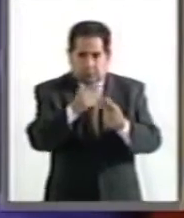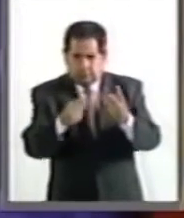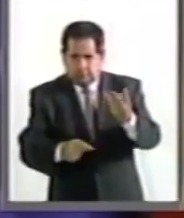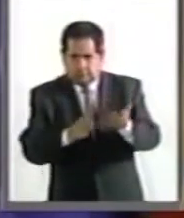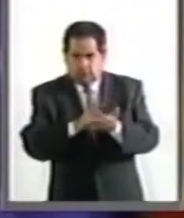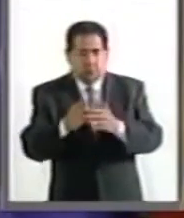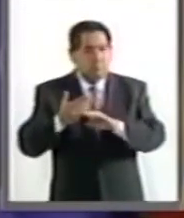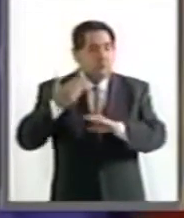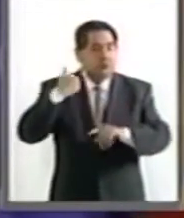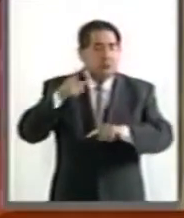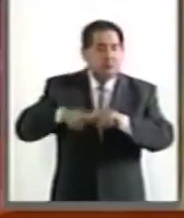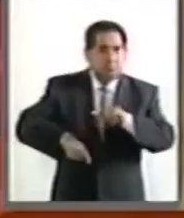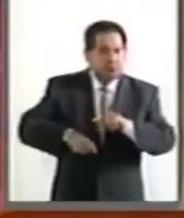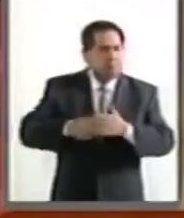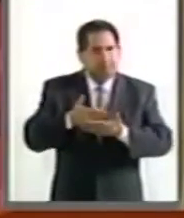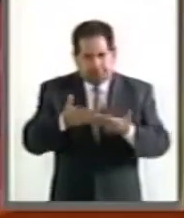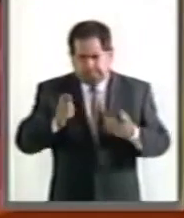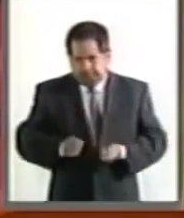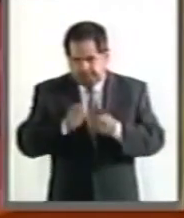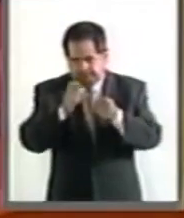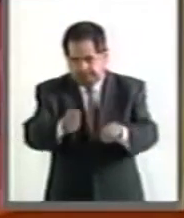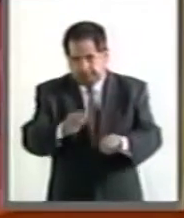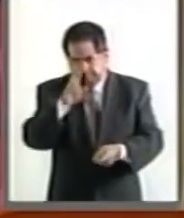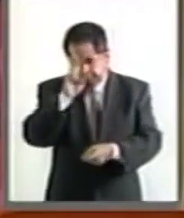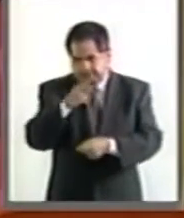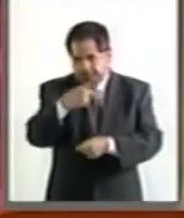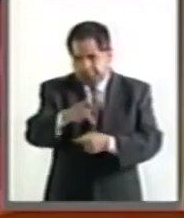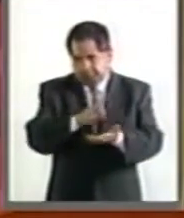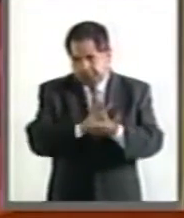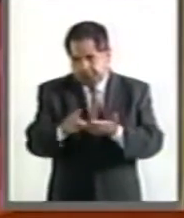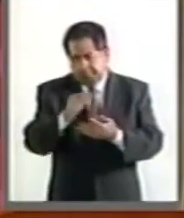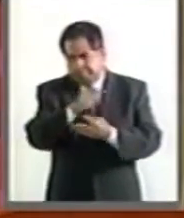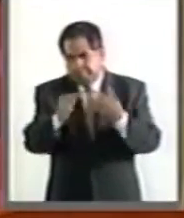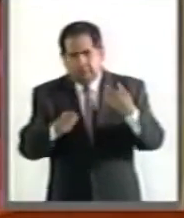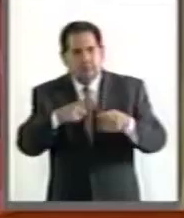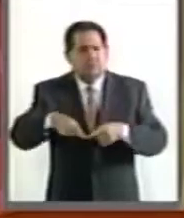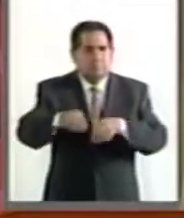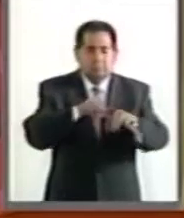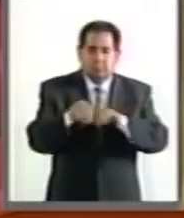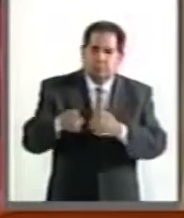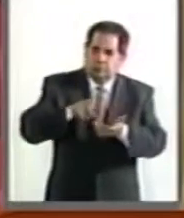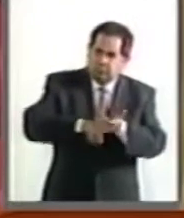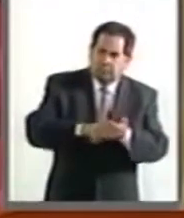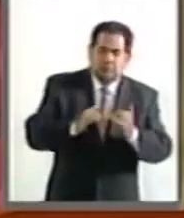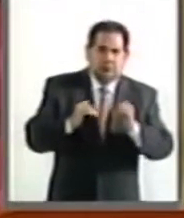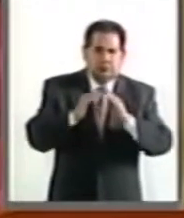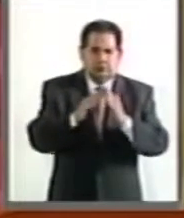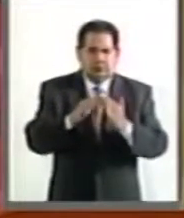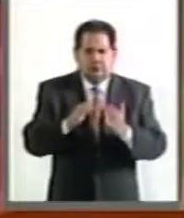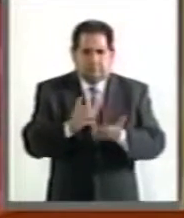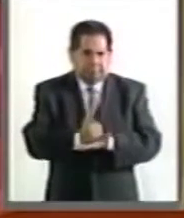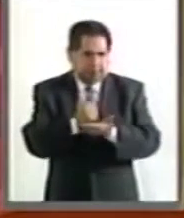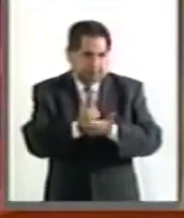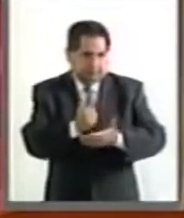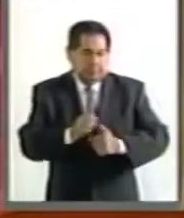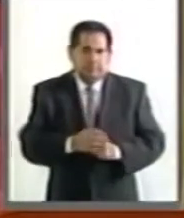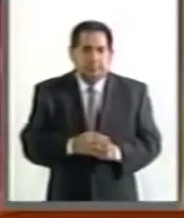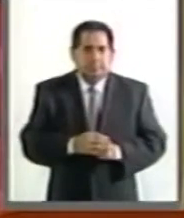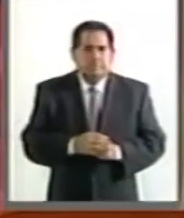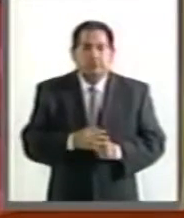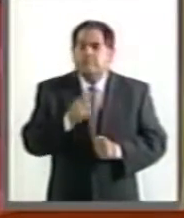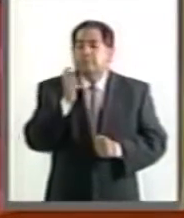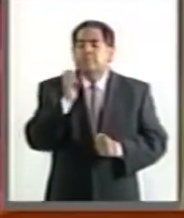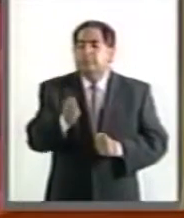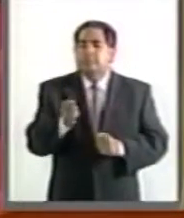han sido negados, se les están negando a quienes realizan ese trabajo. Es verdad que se hace más